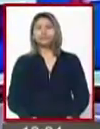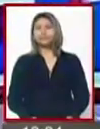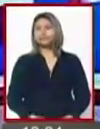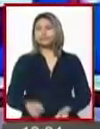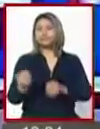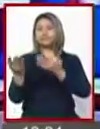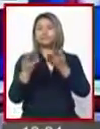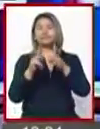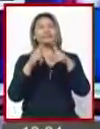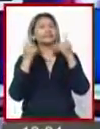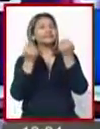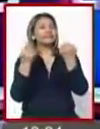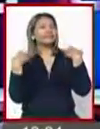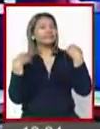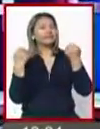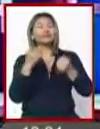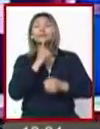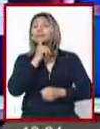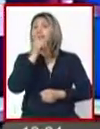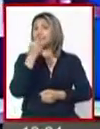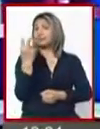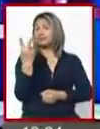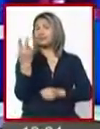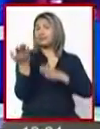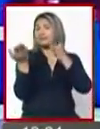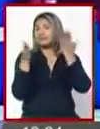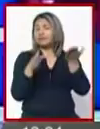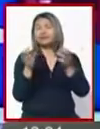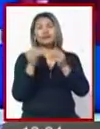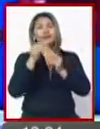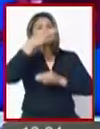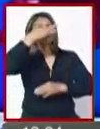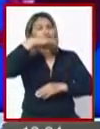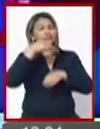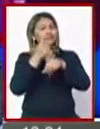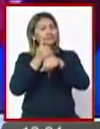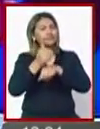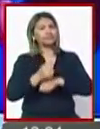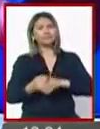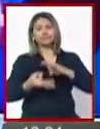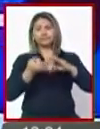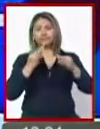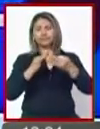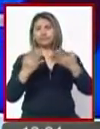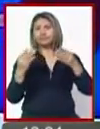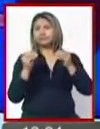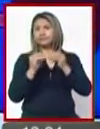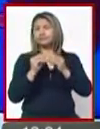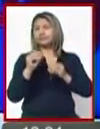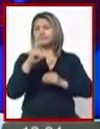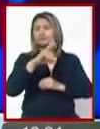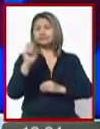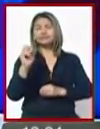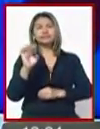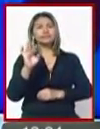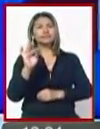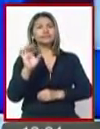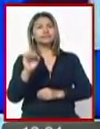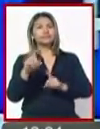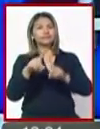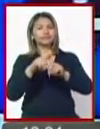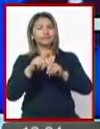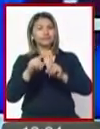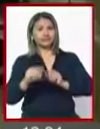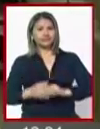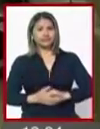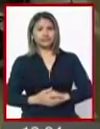El Servicio Departamental de Salud espera la confirmación de 2 muertes más por la influenza. Hasta la fecha se registran más de 380 casos